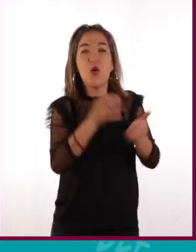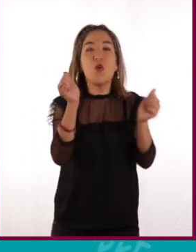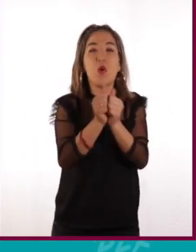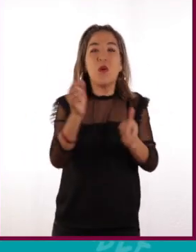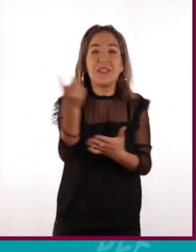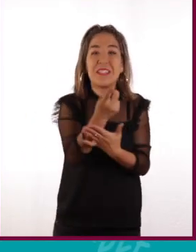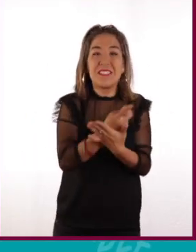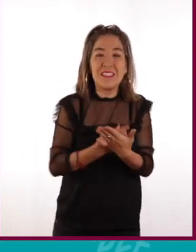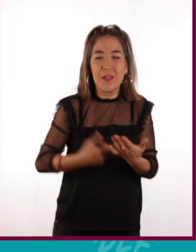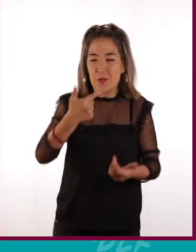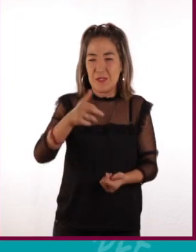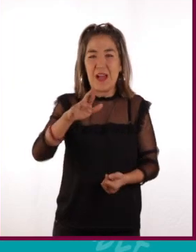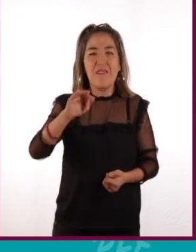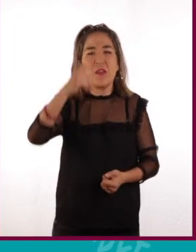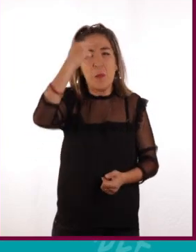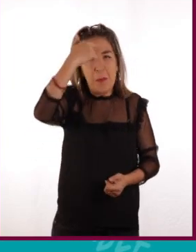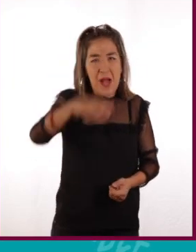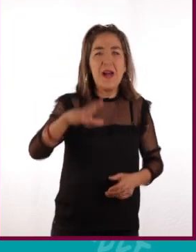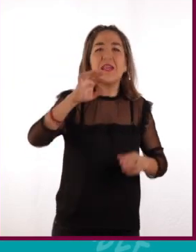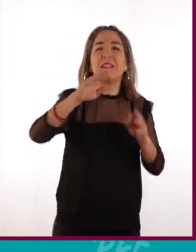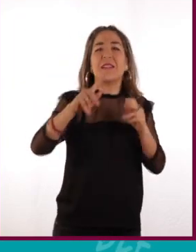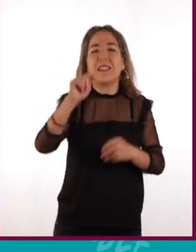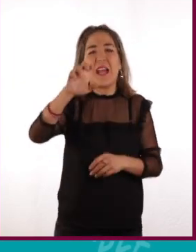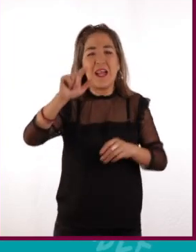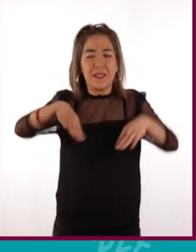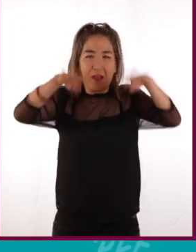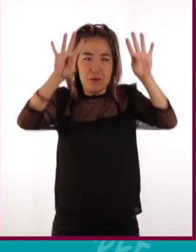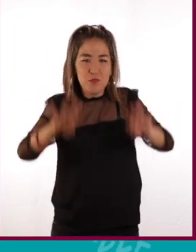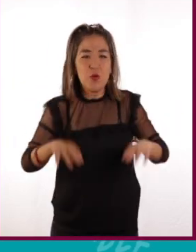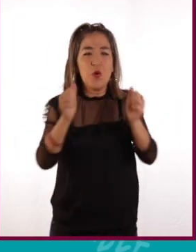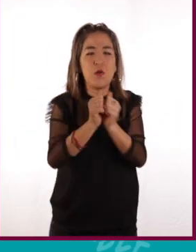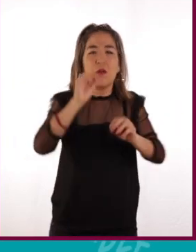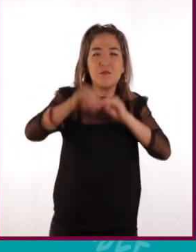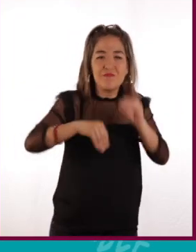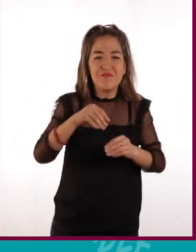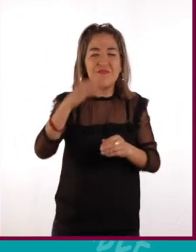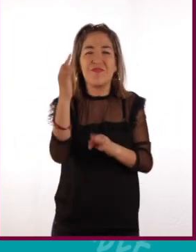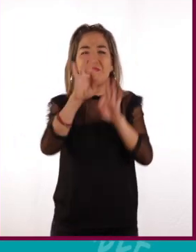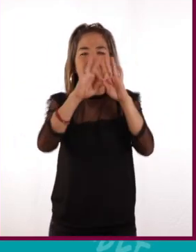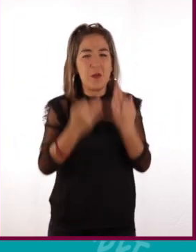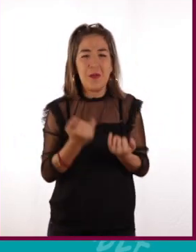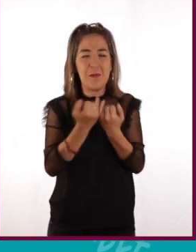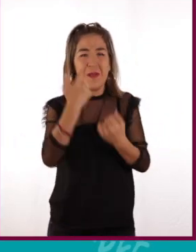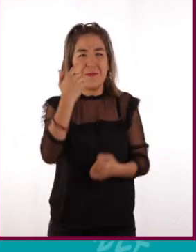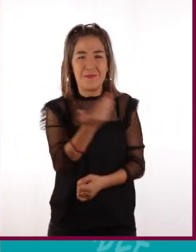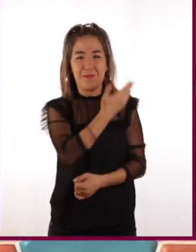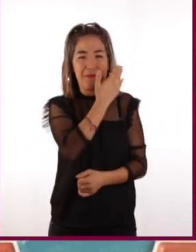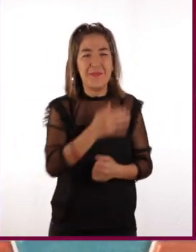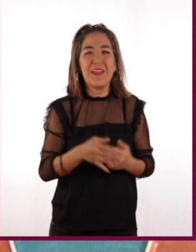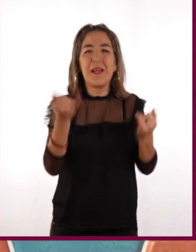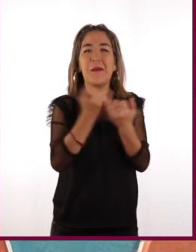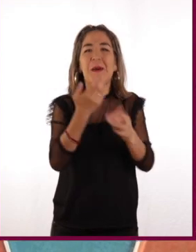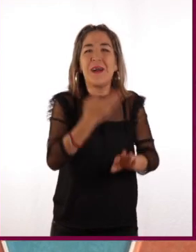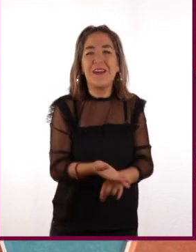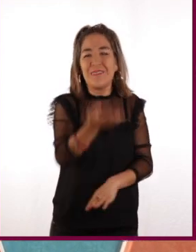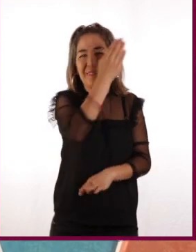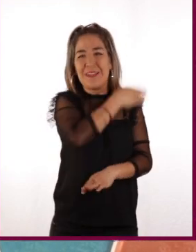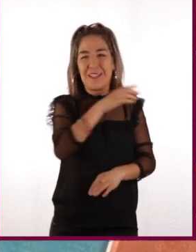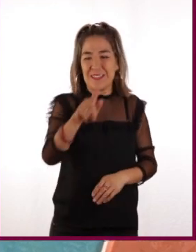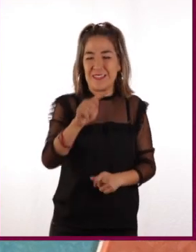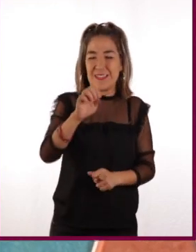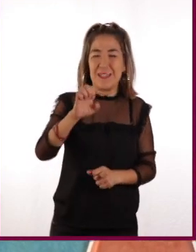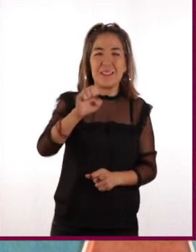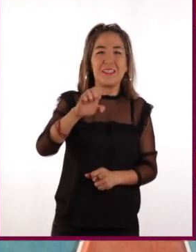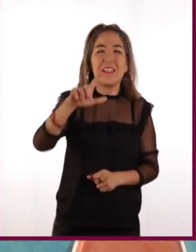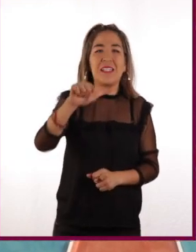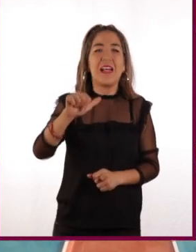catálogo de diseños gráficos para papeles tapiz y telas con figuras geométricas y teselaciones. Tal como lo vimos en nuestro